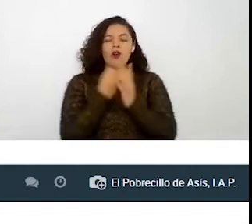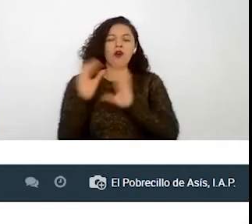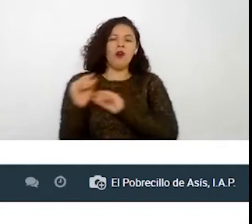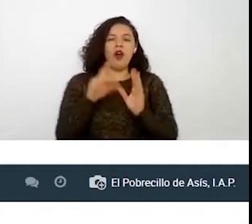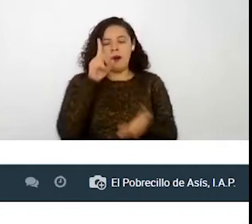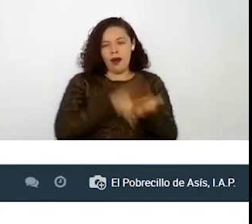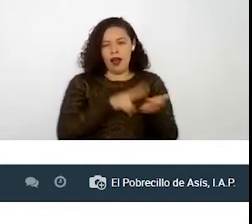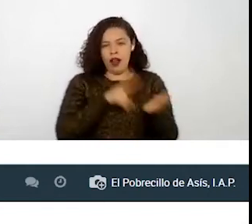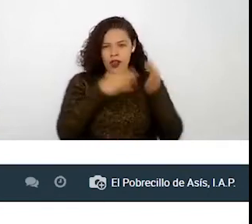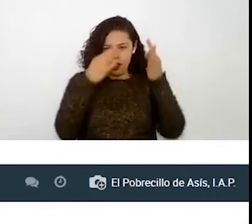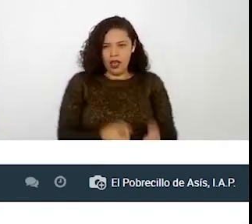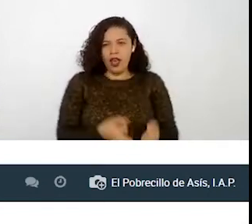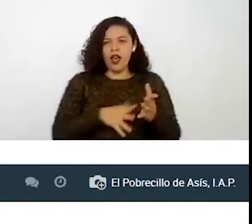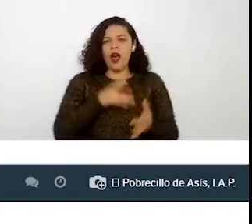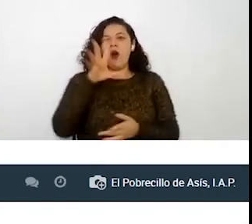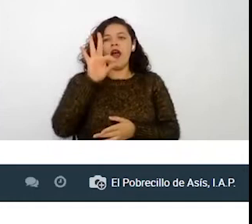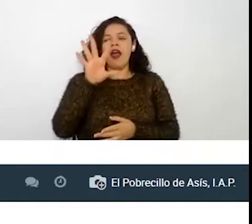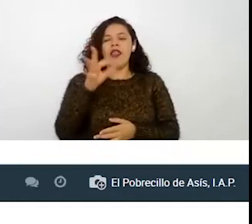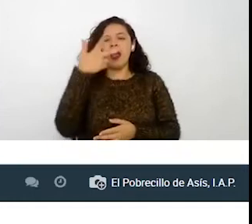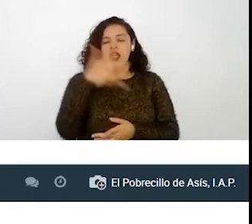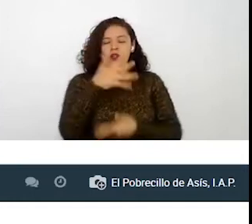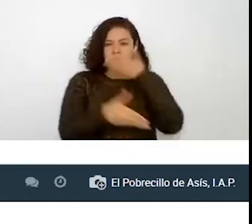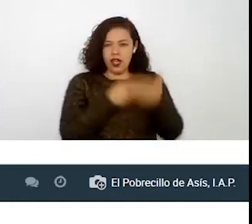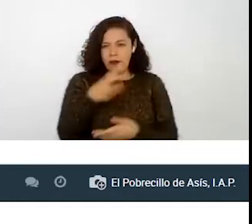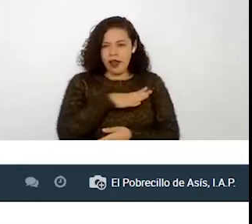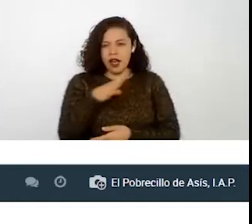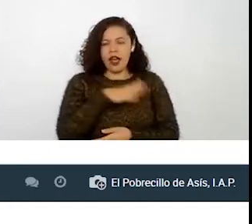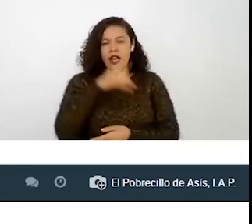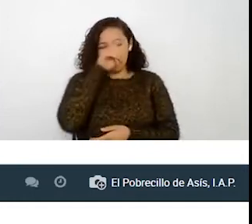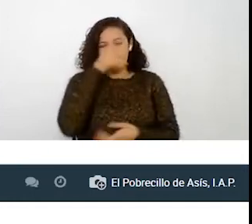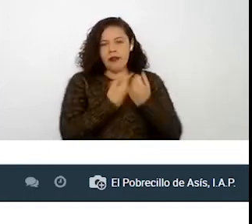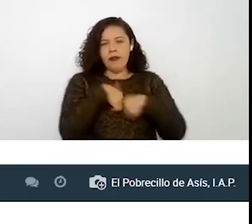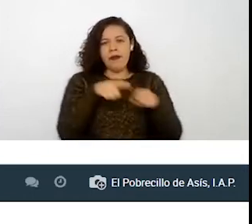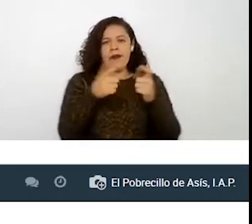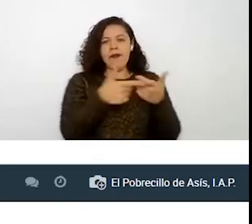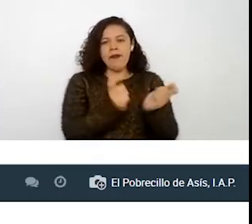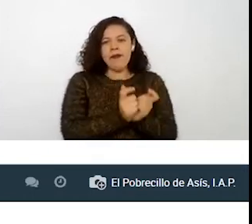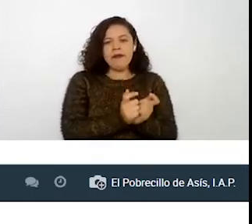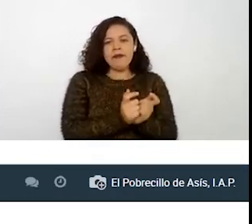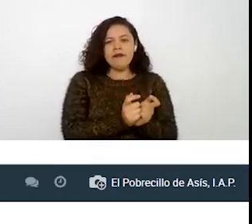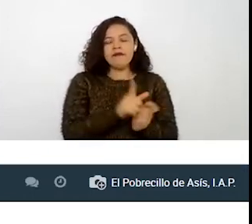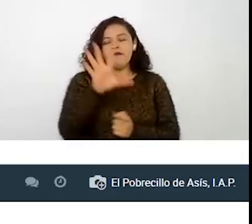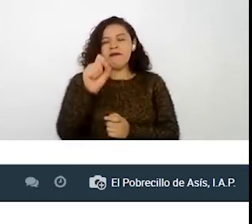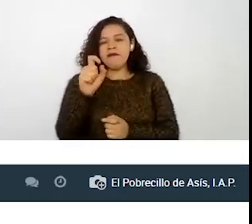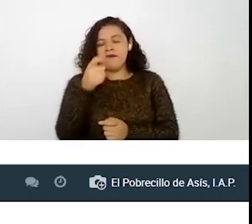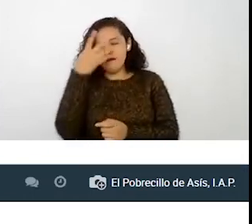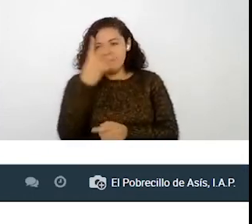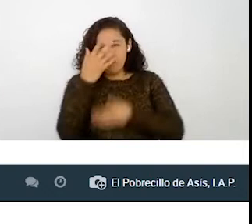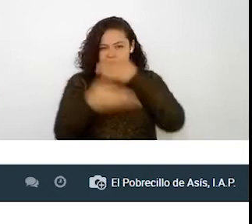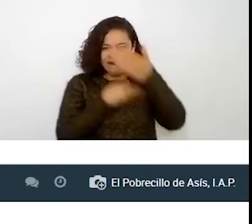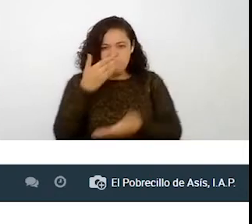validez oficial un total de 48 servicios orientación social grupal un total de 24 servicios